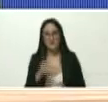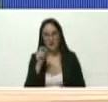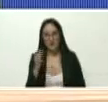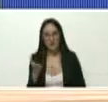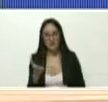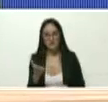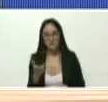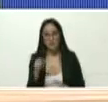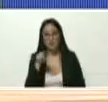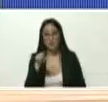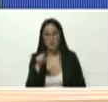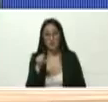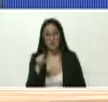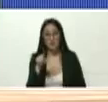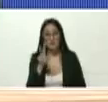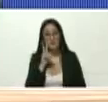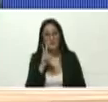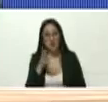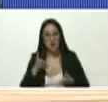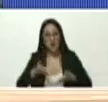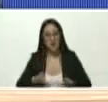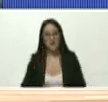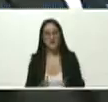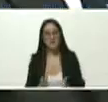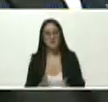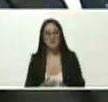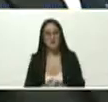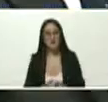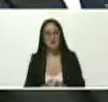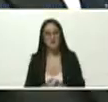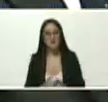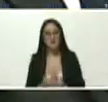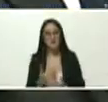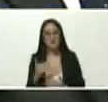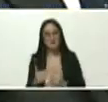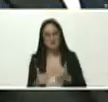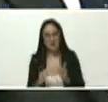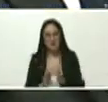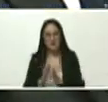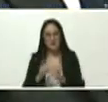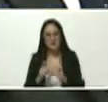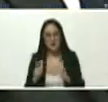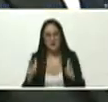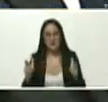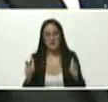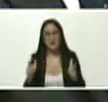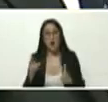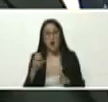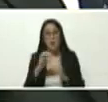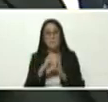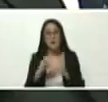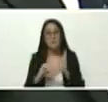usted, que ha visto nacer, crecer y expandirse la OPEP,